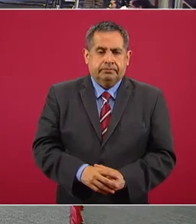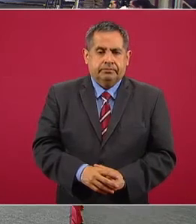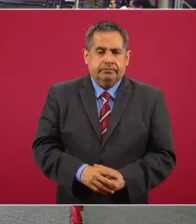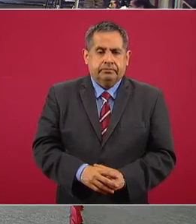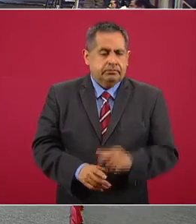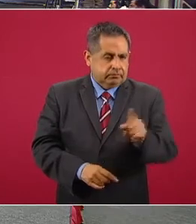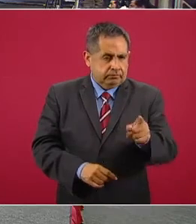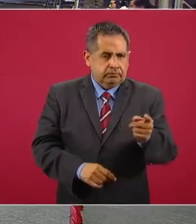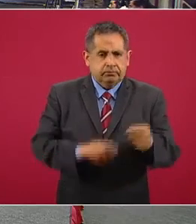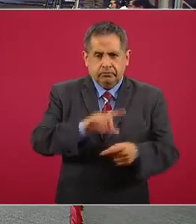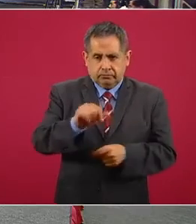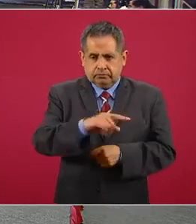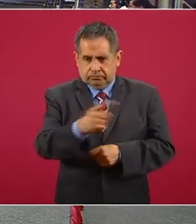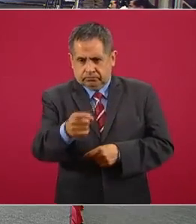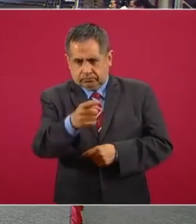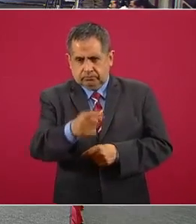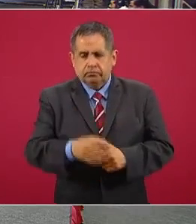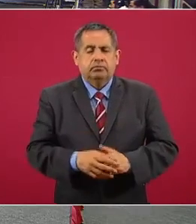Y luego tú.